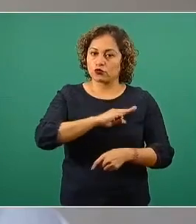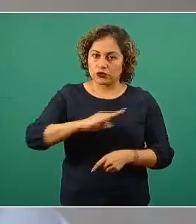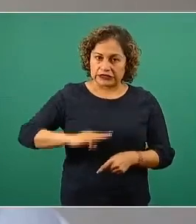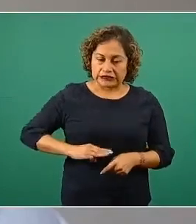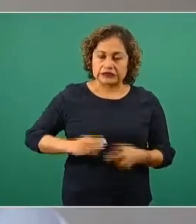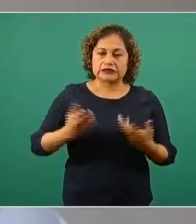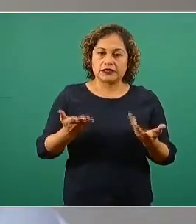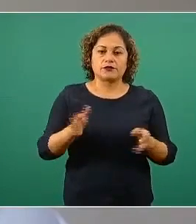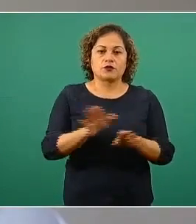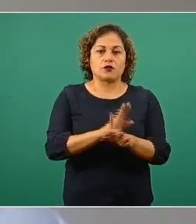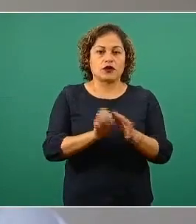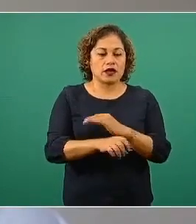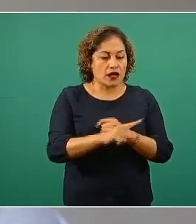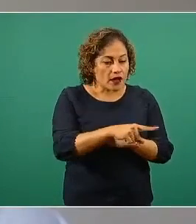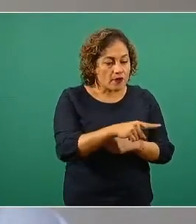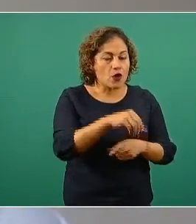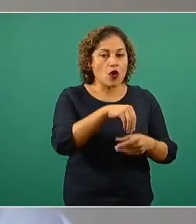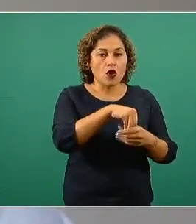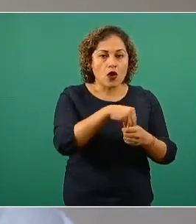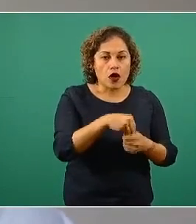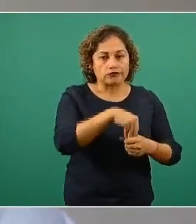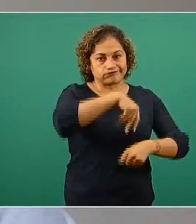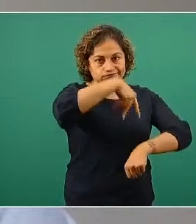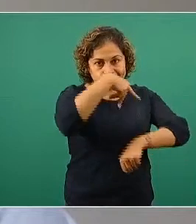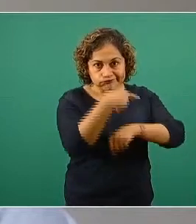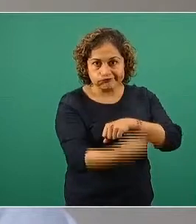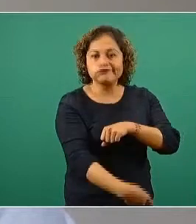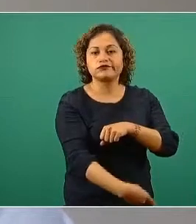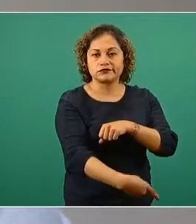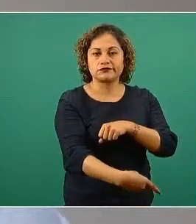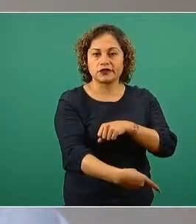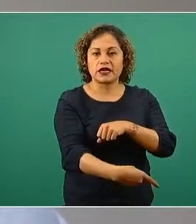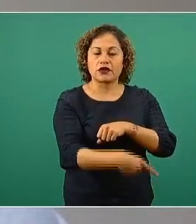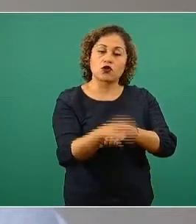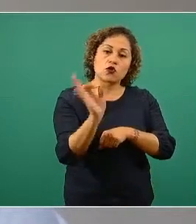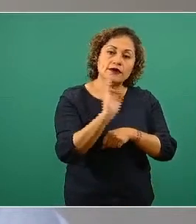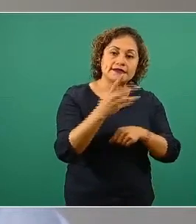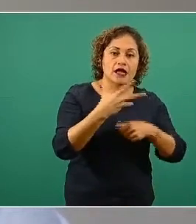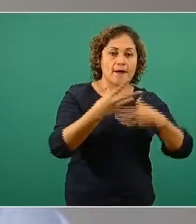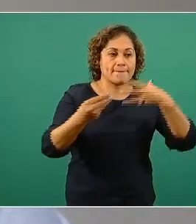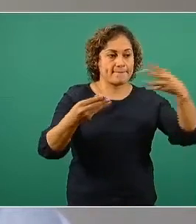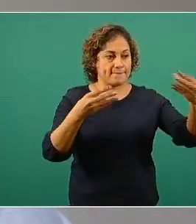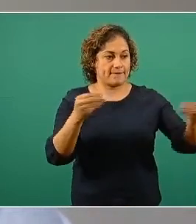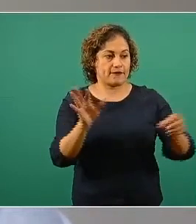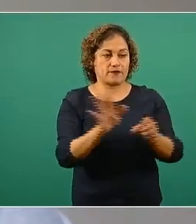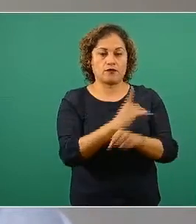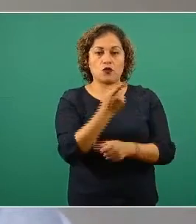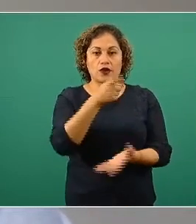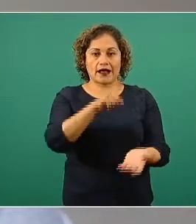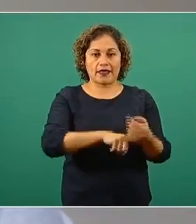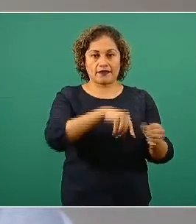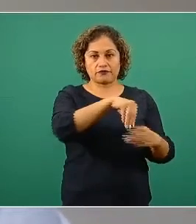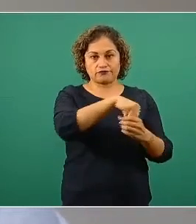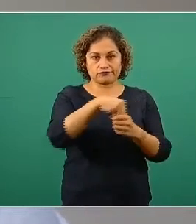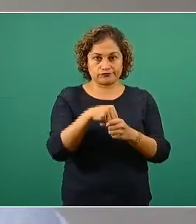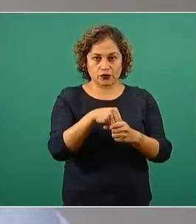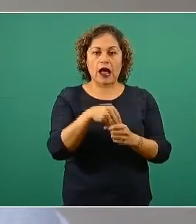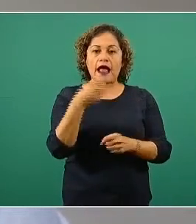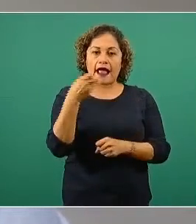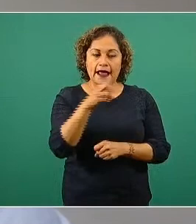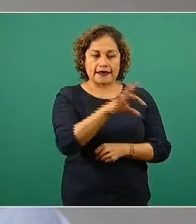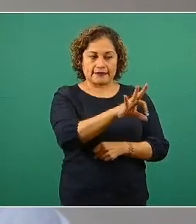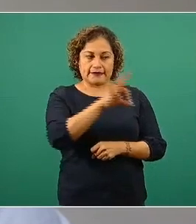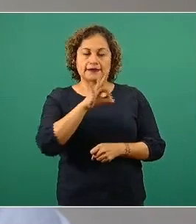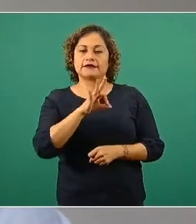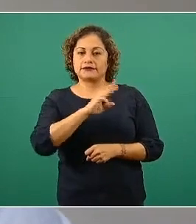esas características tengan un riesgo importante de continuar con la transmisión de la enfermedad, por lo tanto el desarrollo